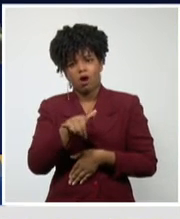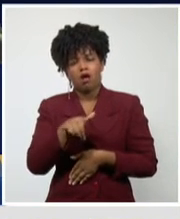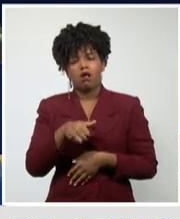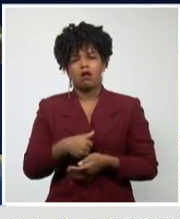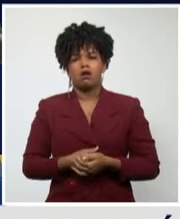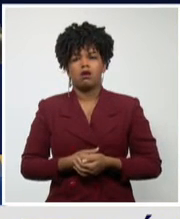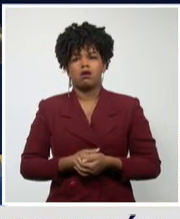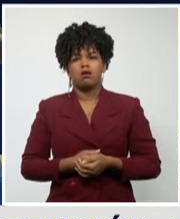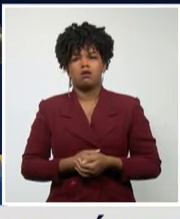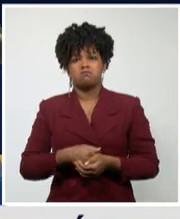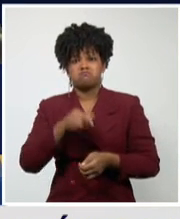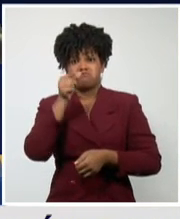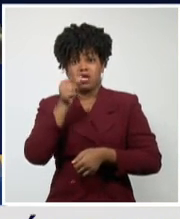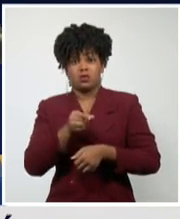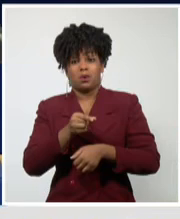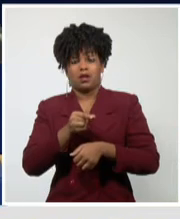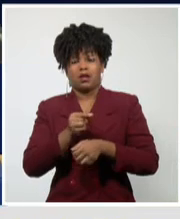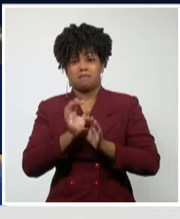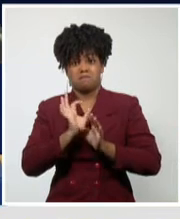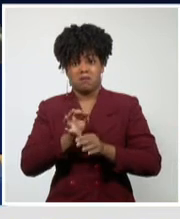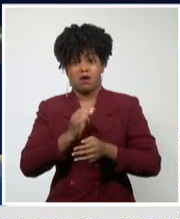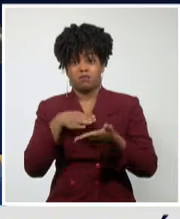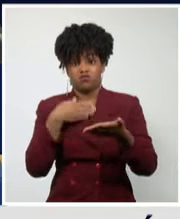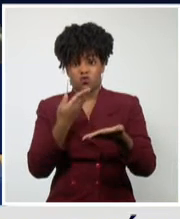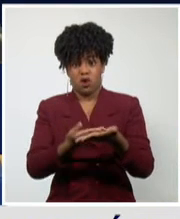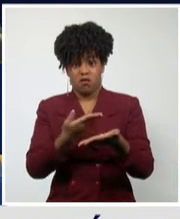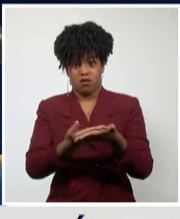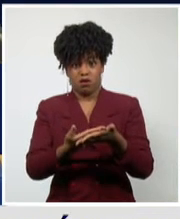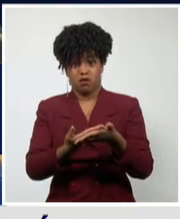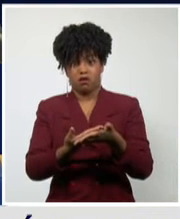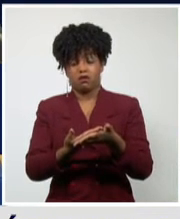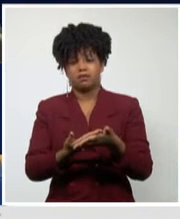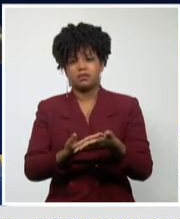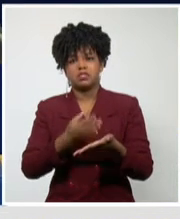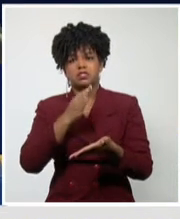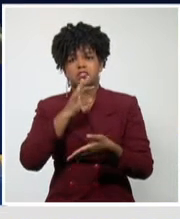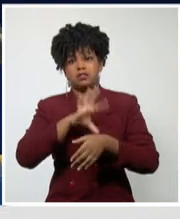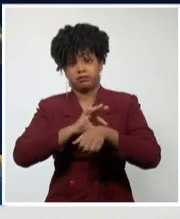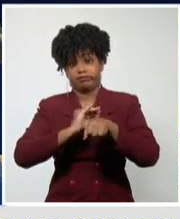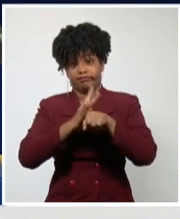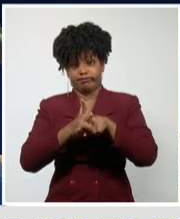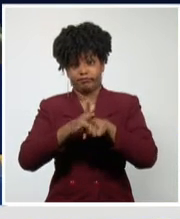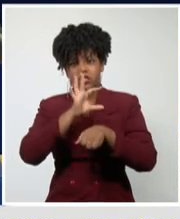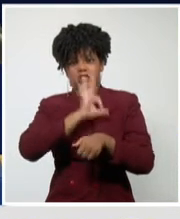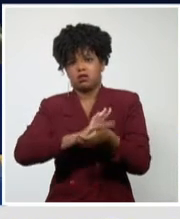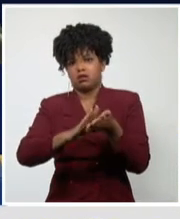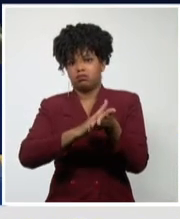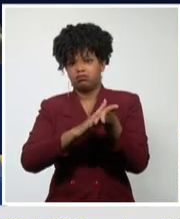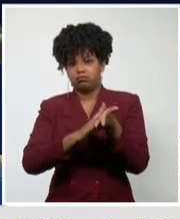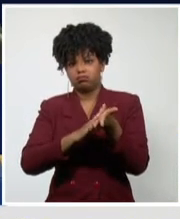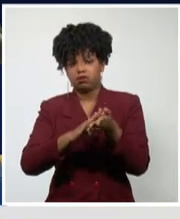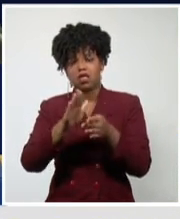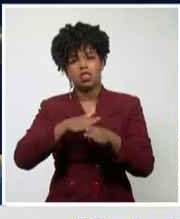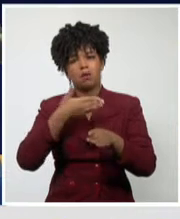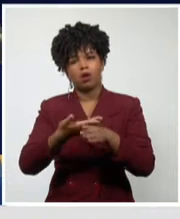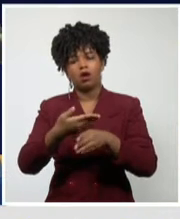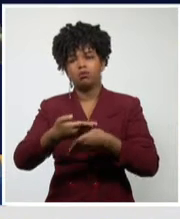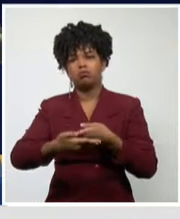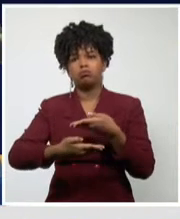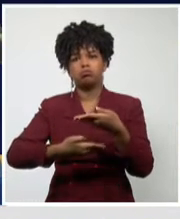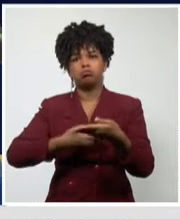casos que en el momento del diagnóstico han sido asintomáticos, que además han evolucionado